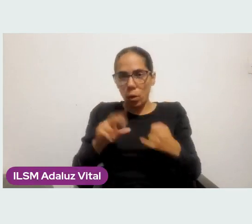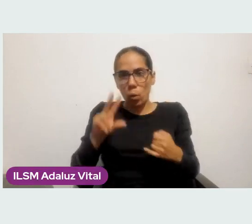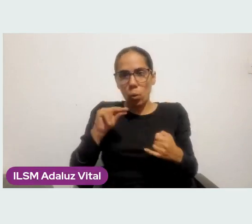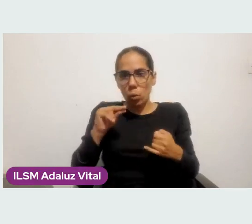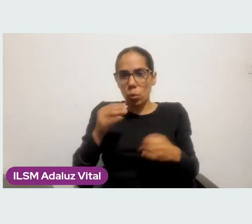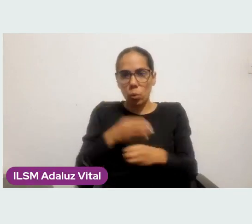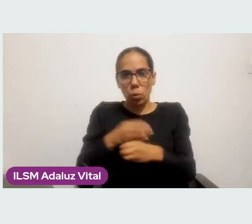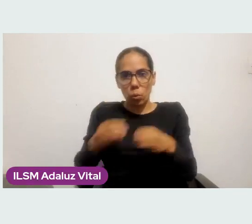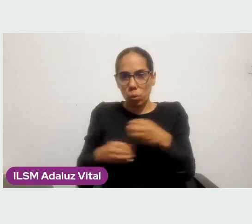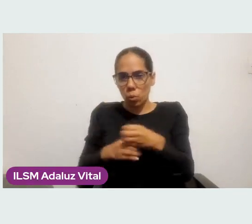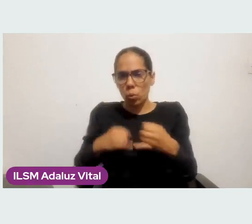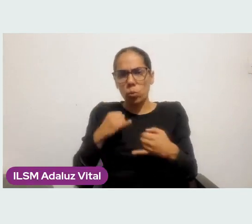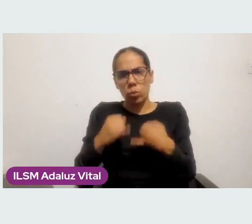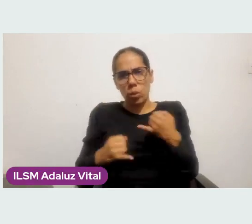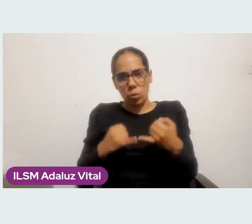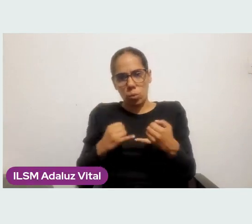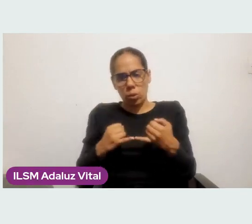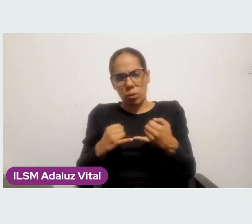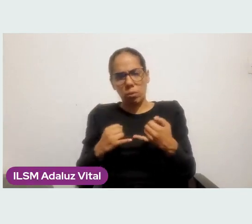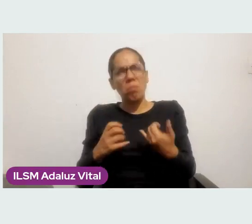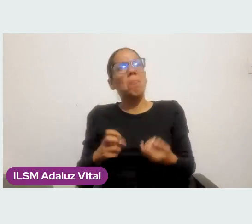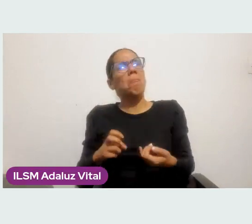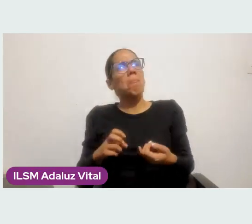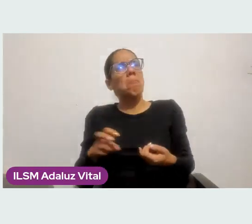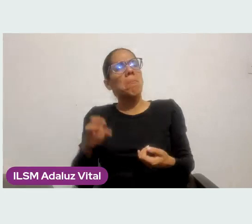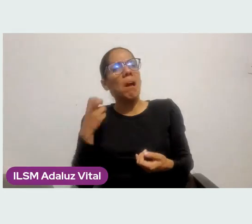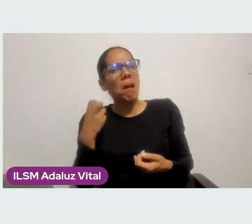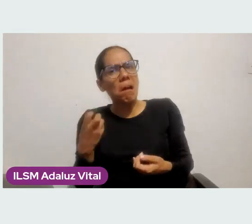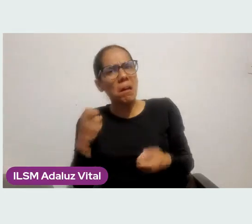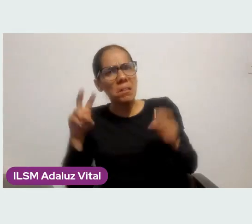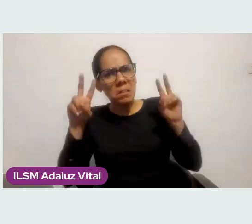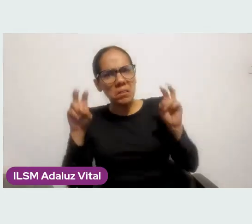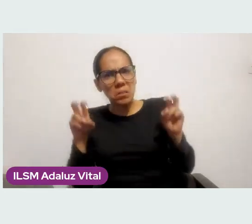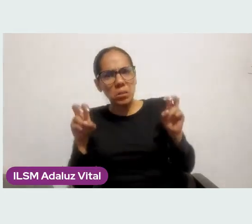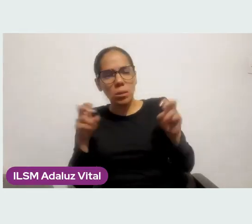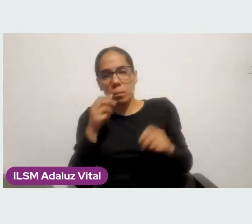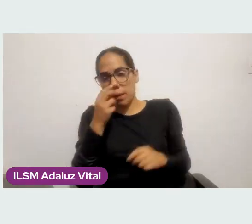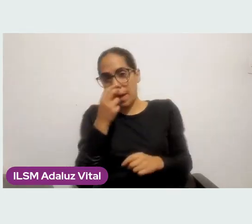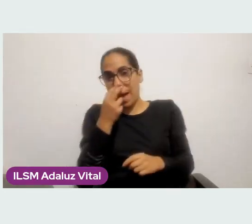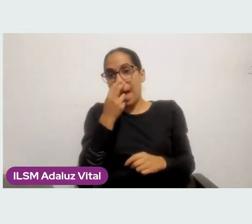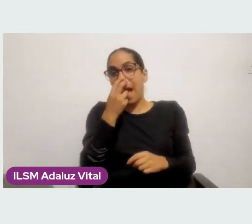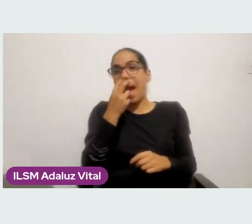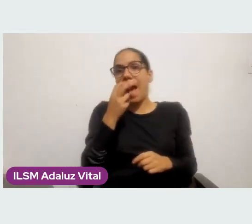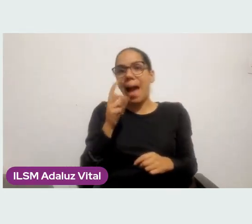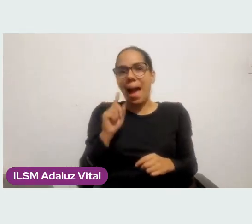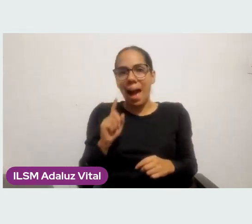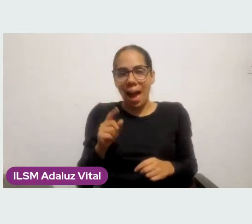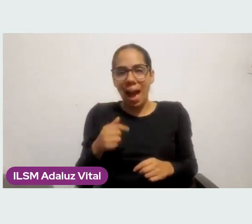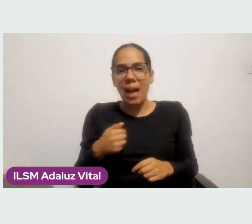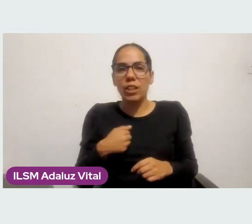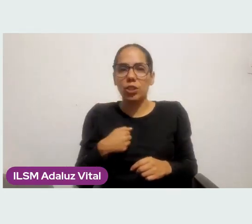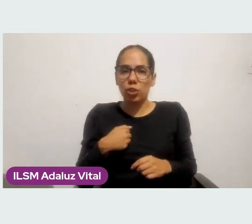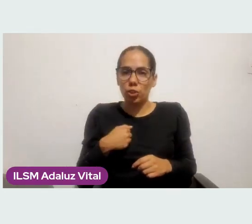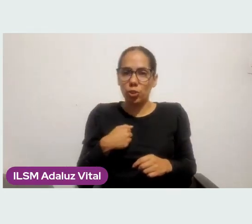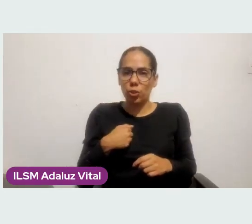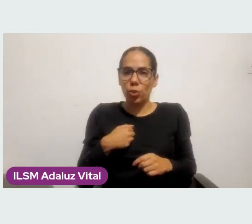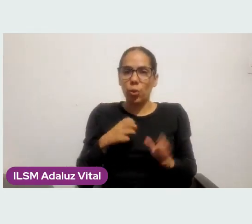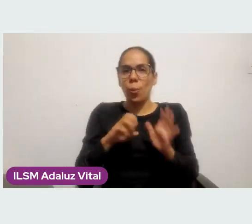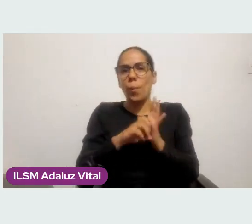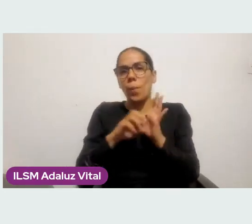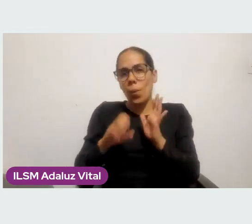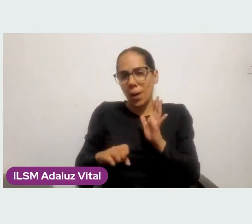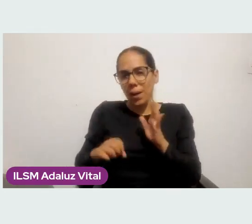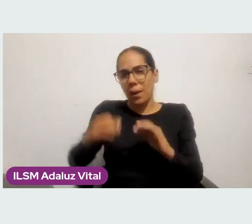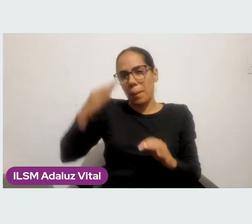¿Qué es esto? Que si nosotros hoy, con el pretexto de los tiempos,